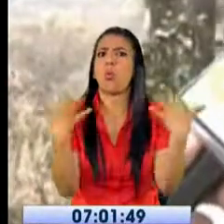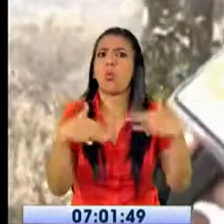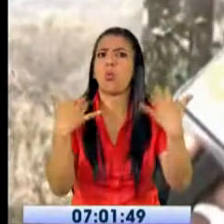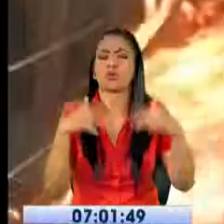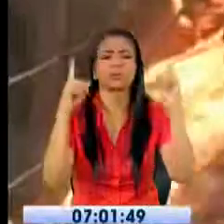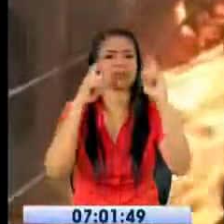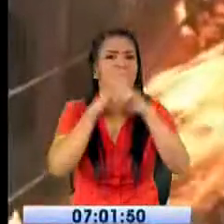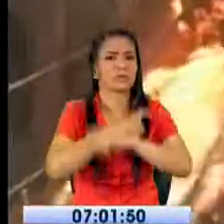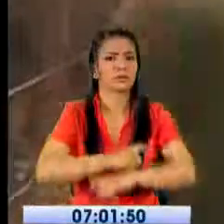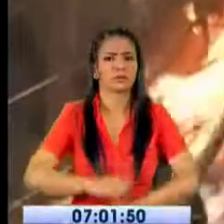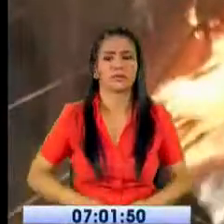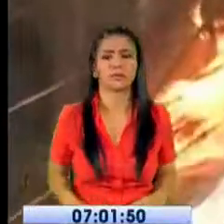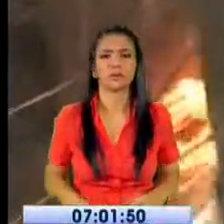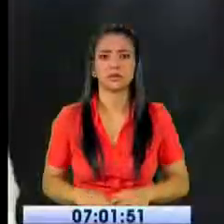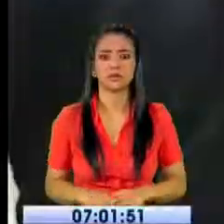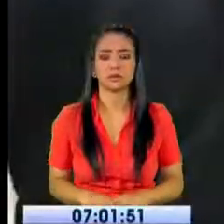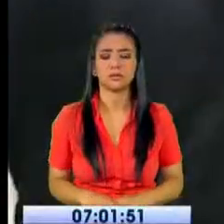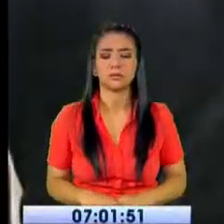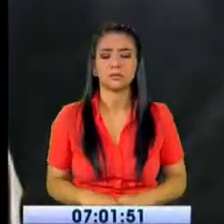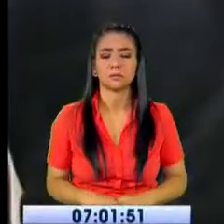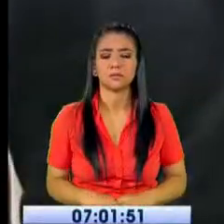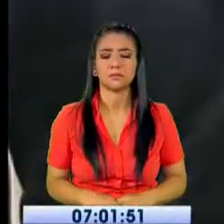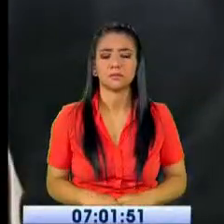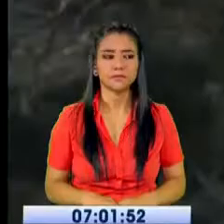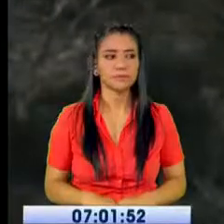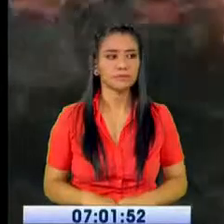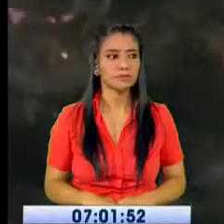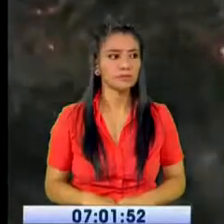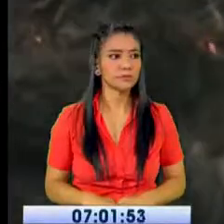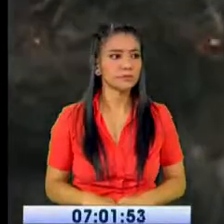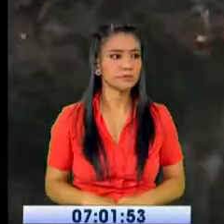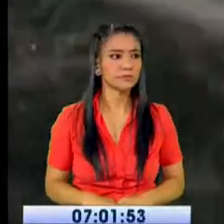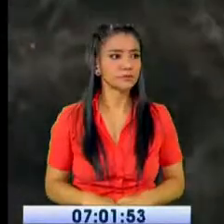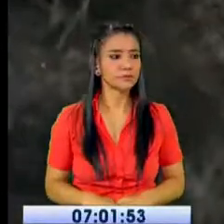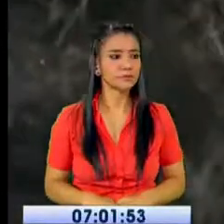complicado. En la provincia de Loja, informó Marcela Constante.